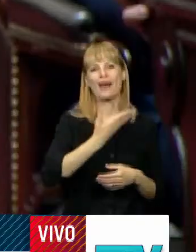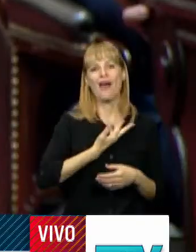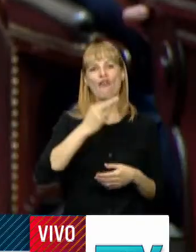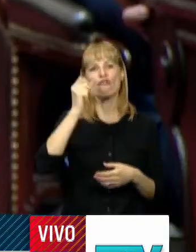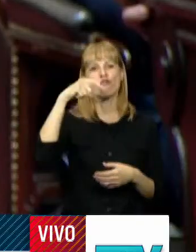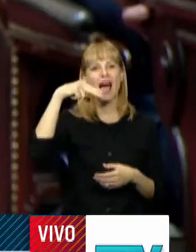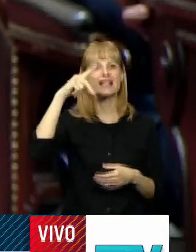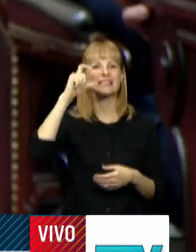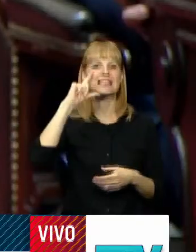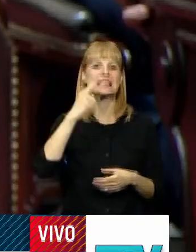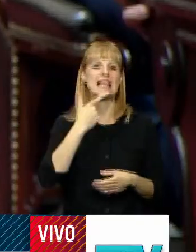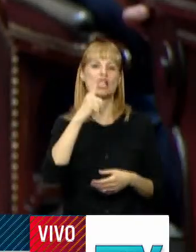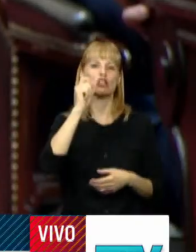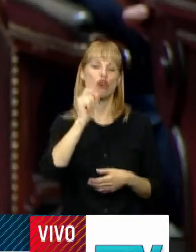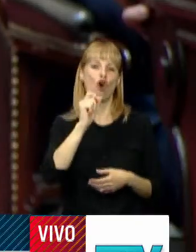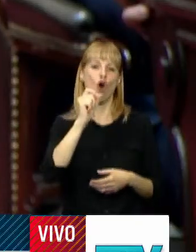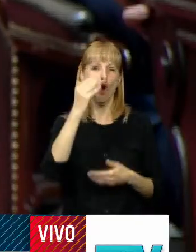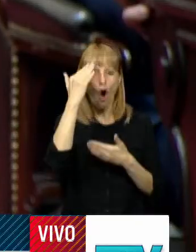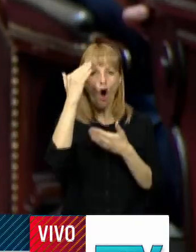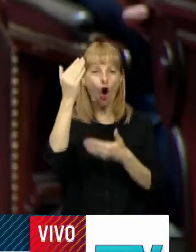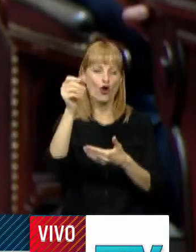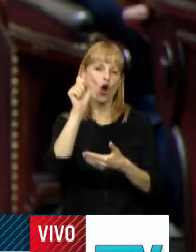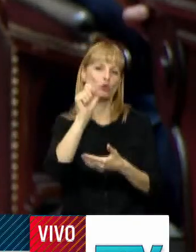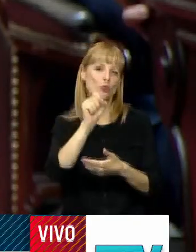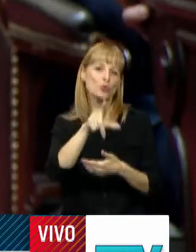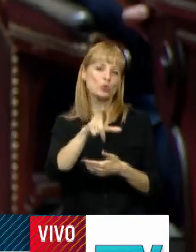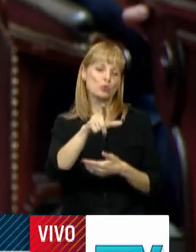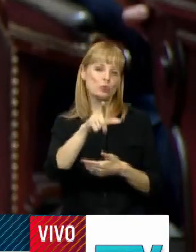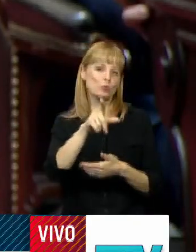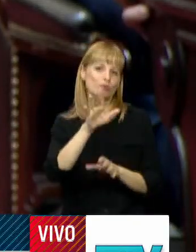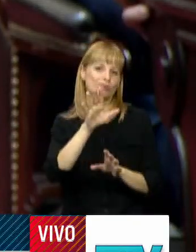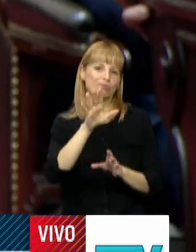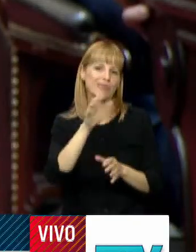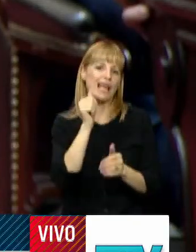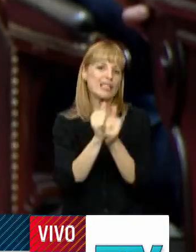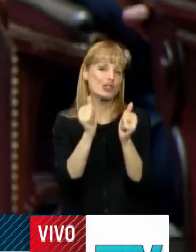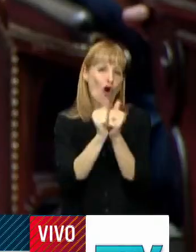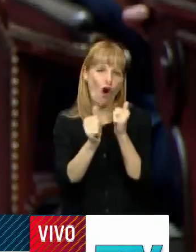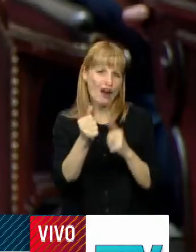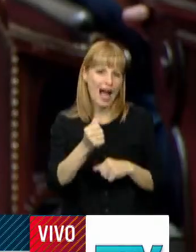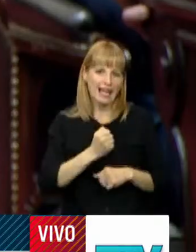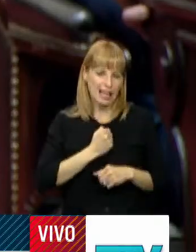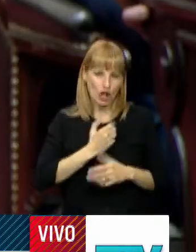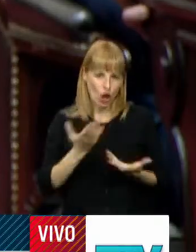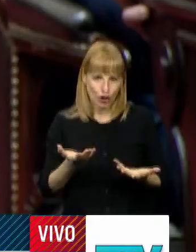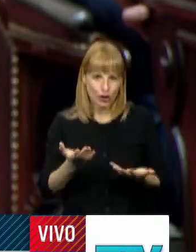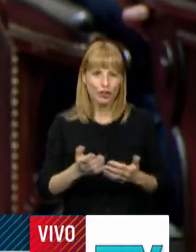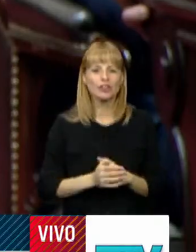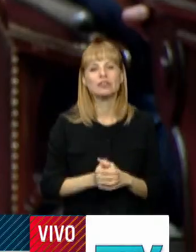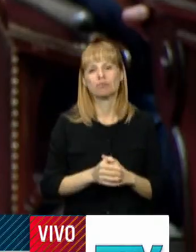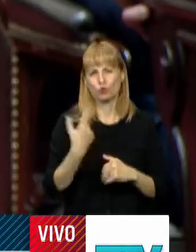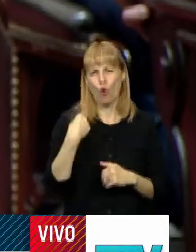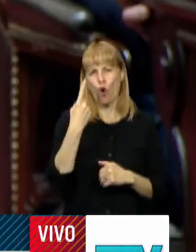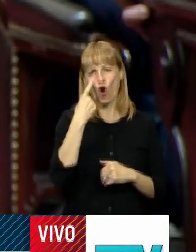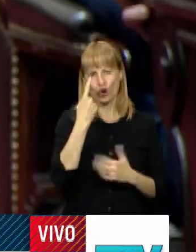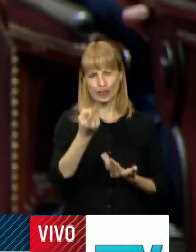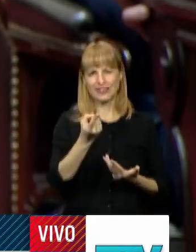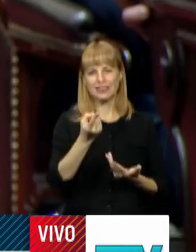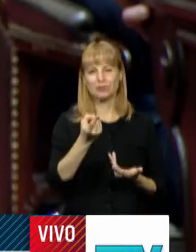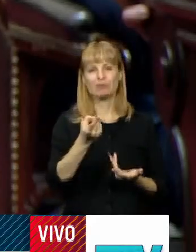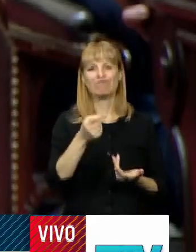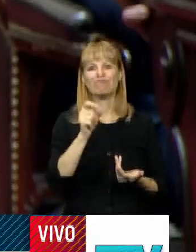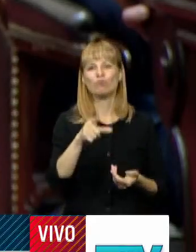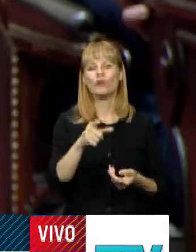honor, estimo yo, a su orden religiosa, de la cual la conocí yo porque